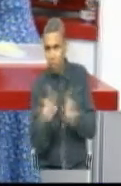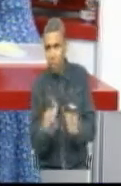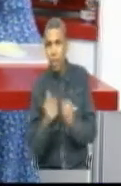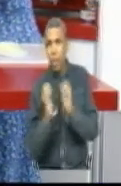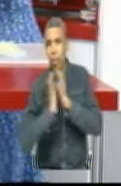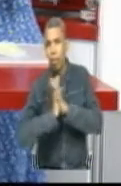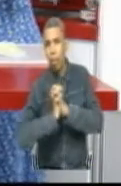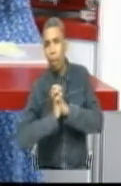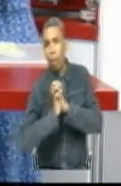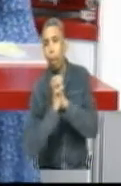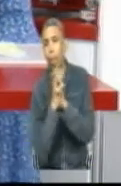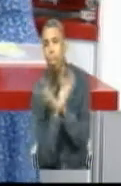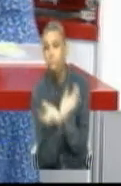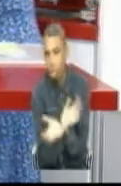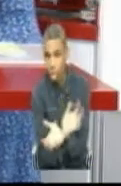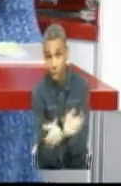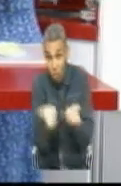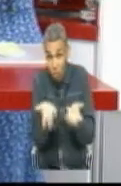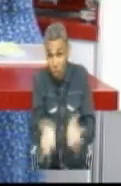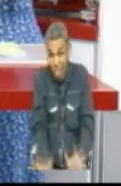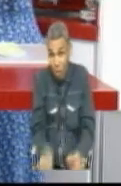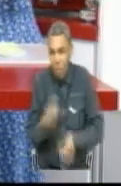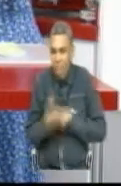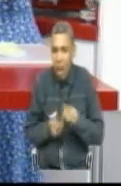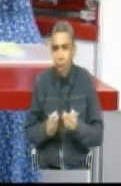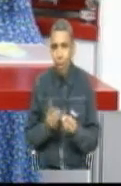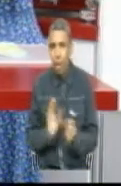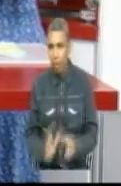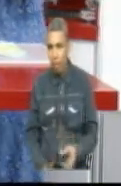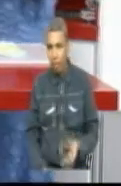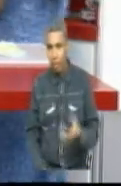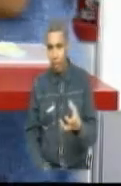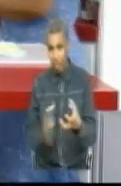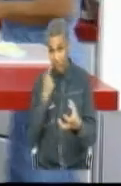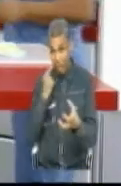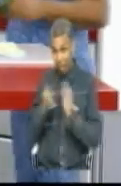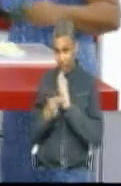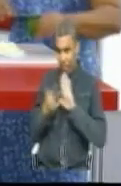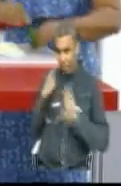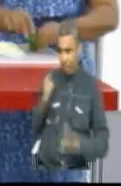el centro cuando quiero que se dé para te voy a manejar esta técnica